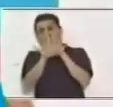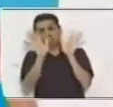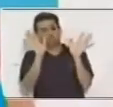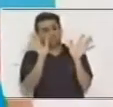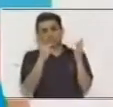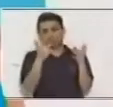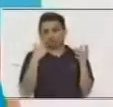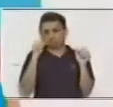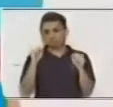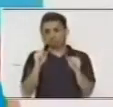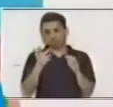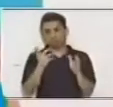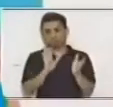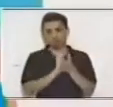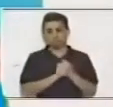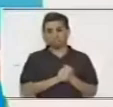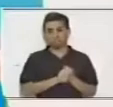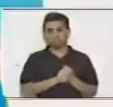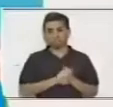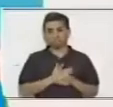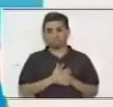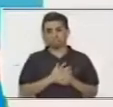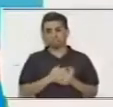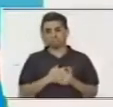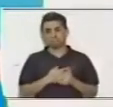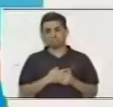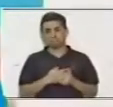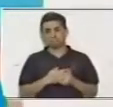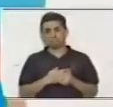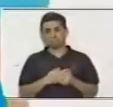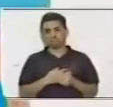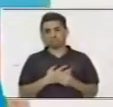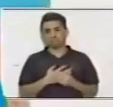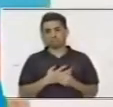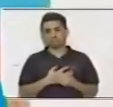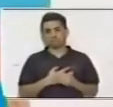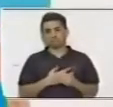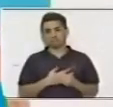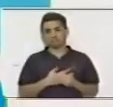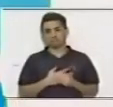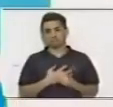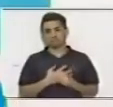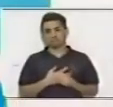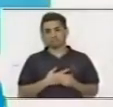morado, cambiémoslo, no hay problema. ¿Sí? Podemos colocarlo aquí.